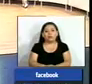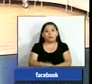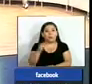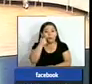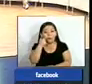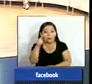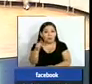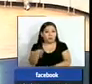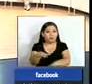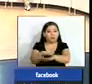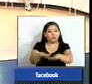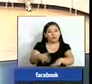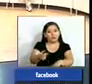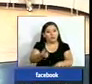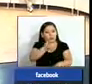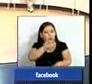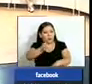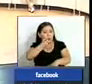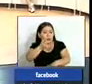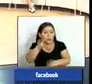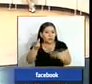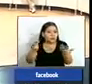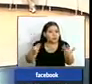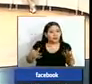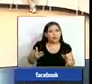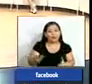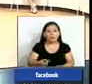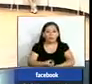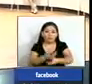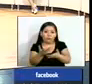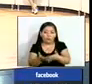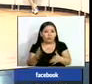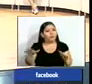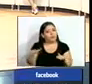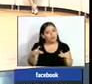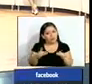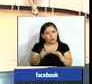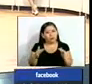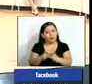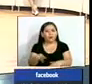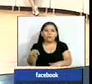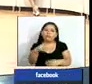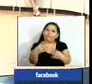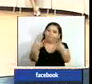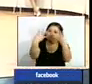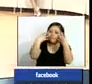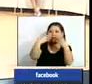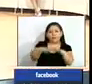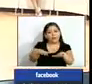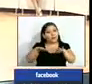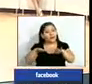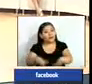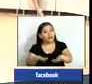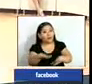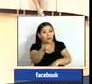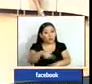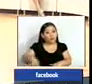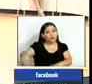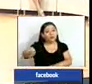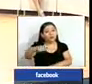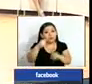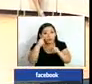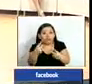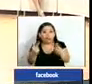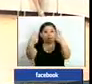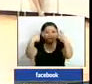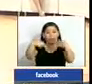Bien, y con este recorrido por el mundo estamos poniendo punto final a esta entrega de Noticiero Hechos. Como siempre, muy agradecidos con todos ustedes que nos sintonizan,